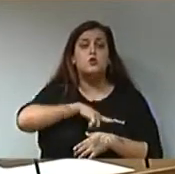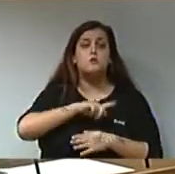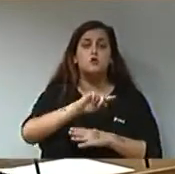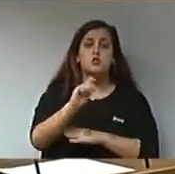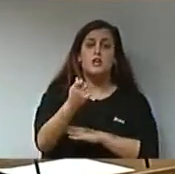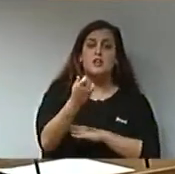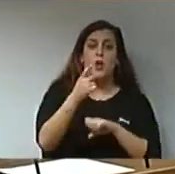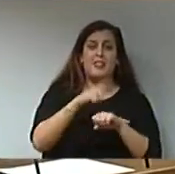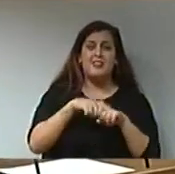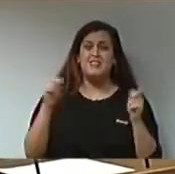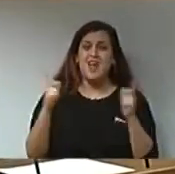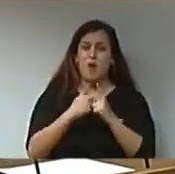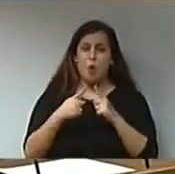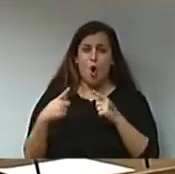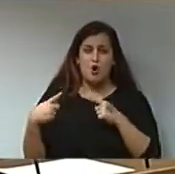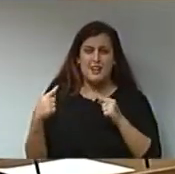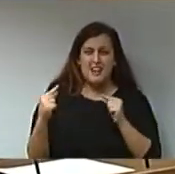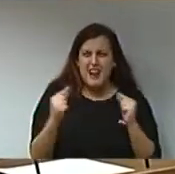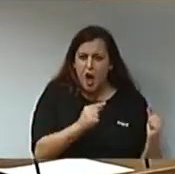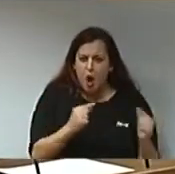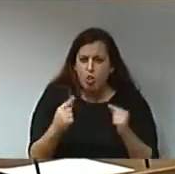mucho de tiempo, negociando desde el primer día,